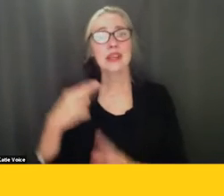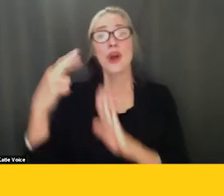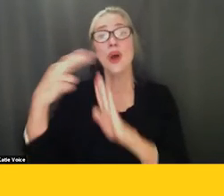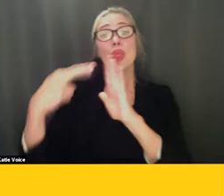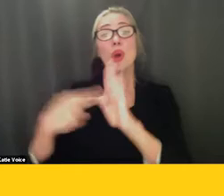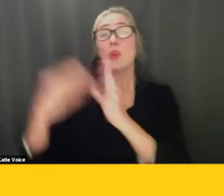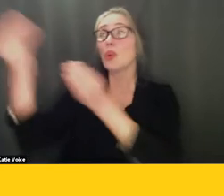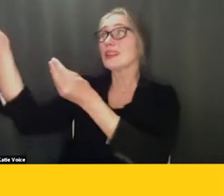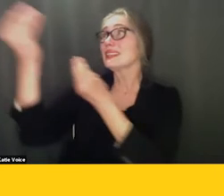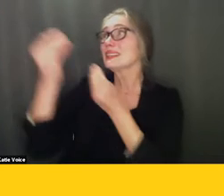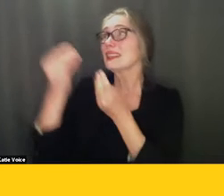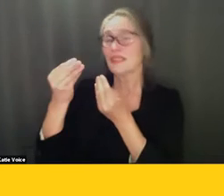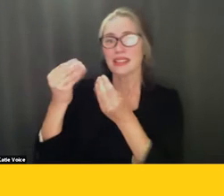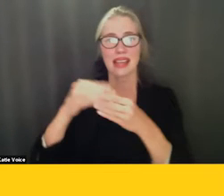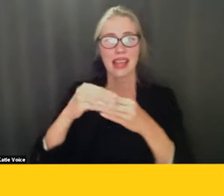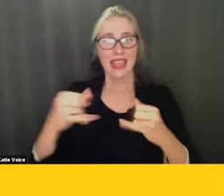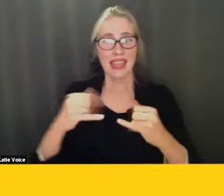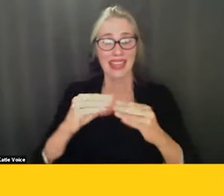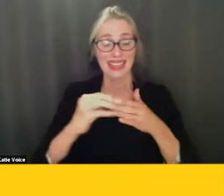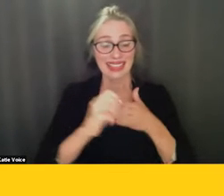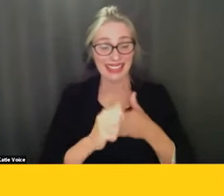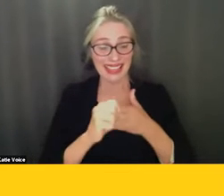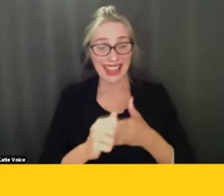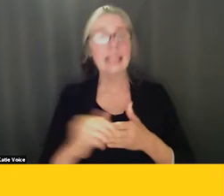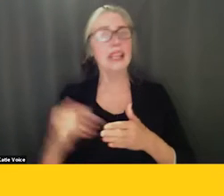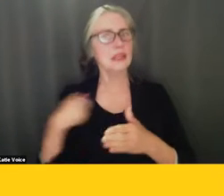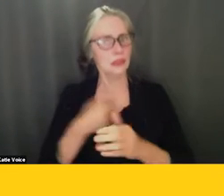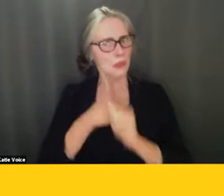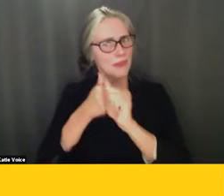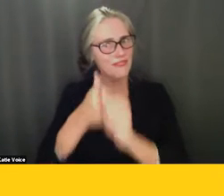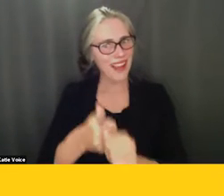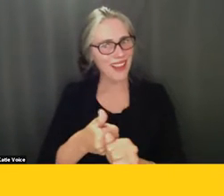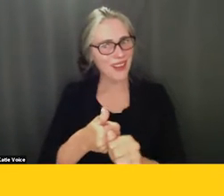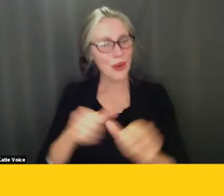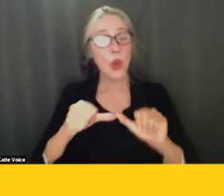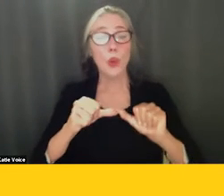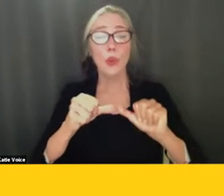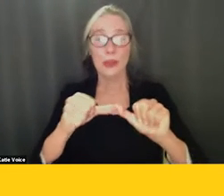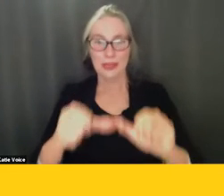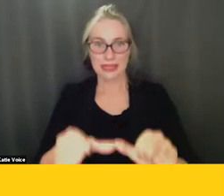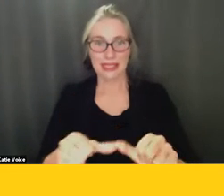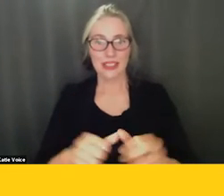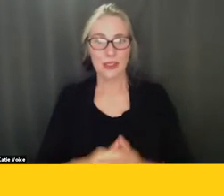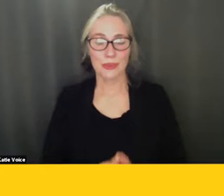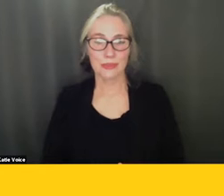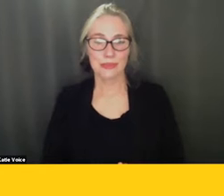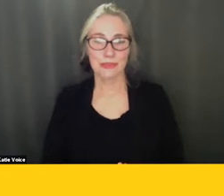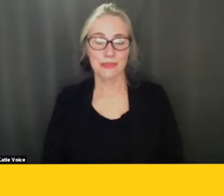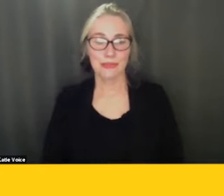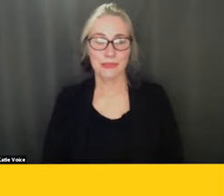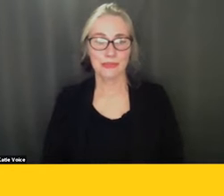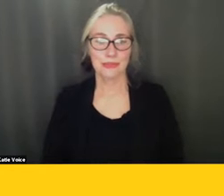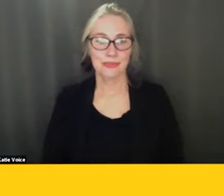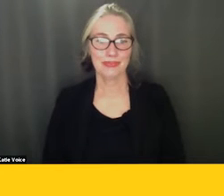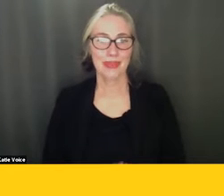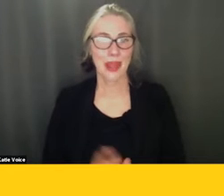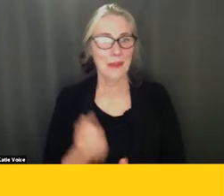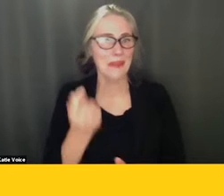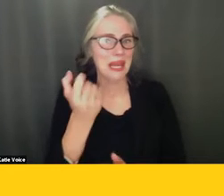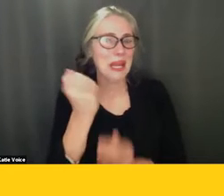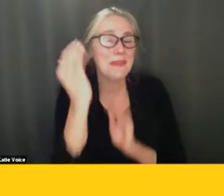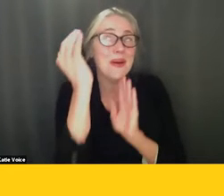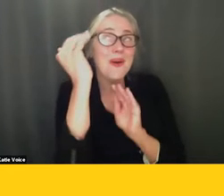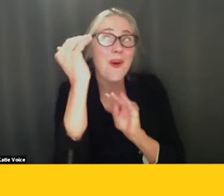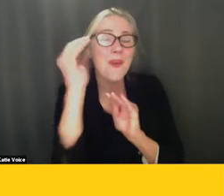vamos a continuar haciendo esto. Las buenas noticias, el pequeño rayito de sol, es que el